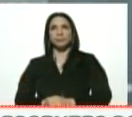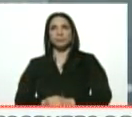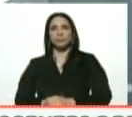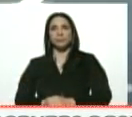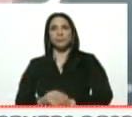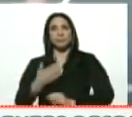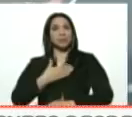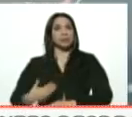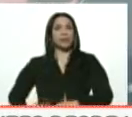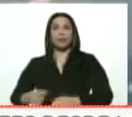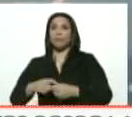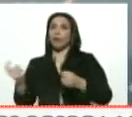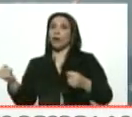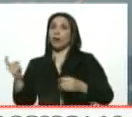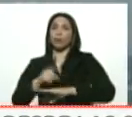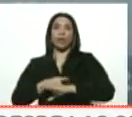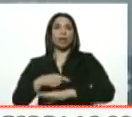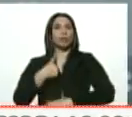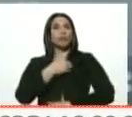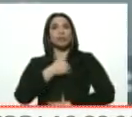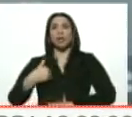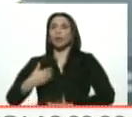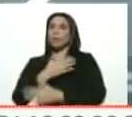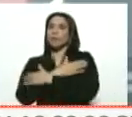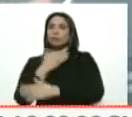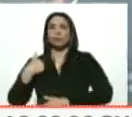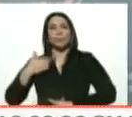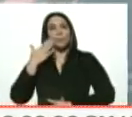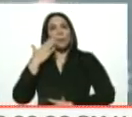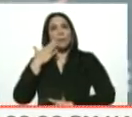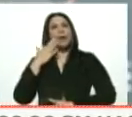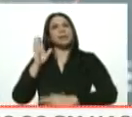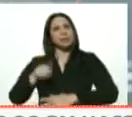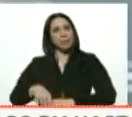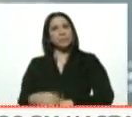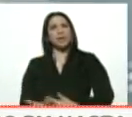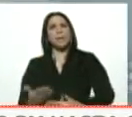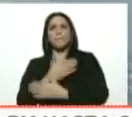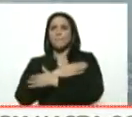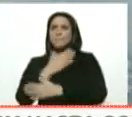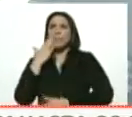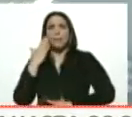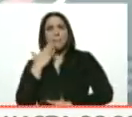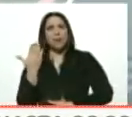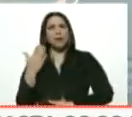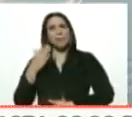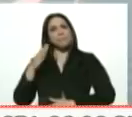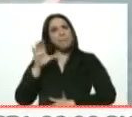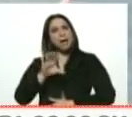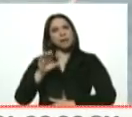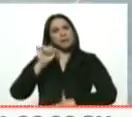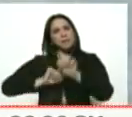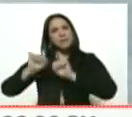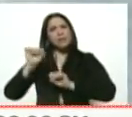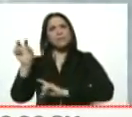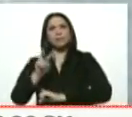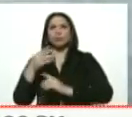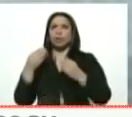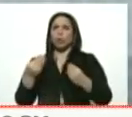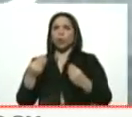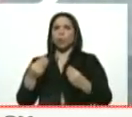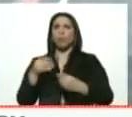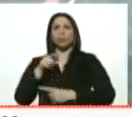de horario, pero bueno, quise darle un abrazo a mi madre. Y con ella un abrazo a todas las madres de la patria que defienden a Venezuela como lo que